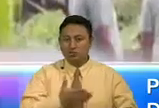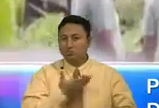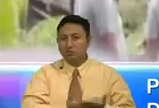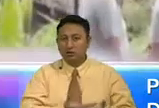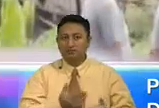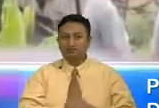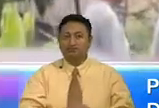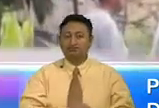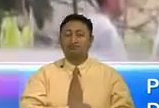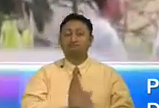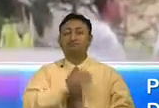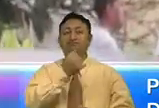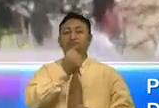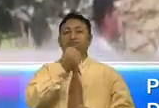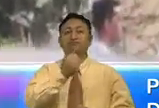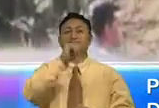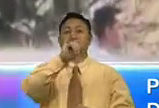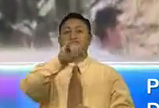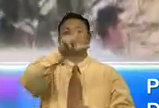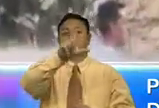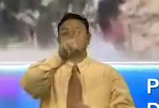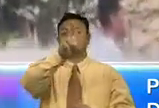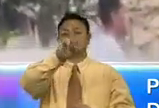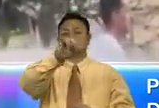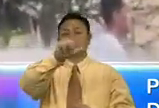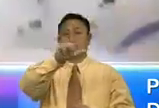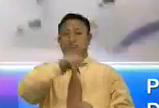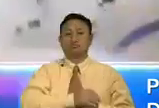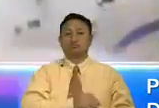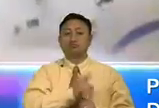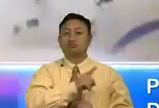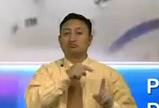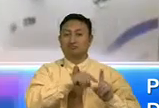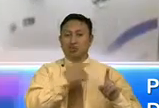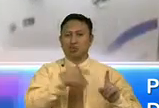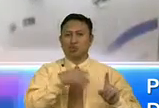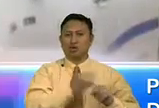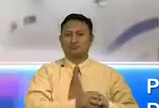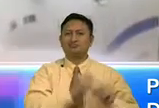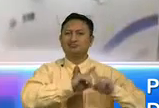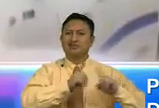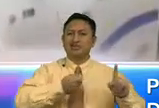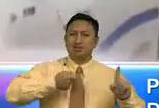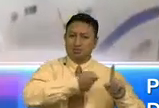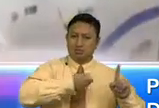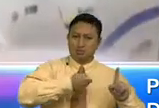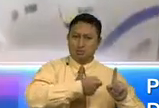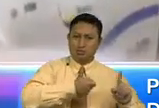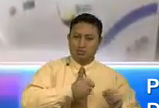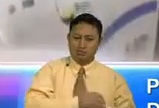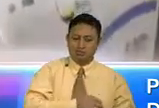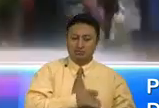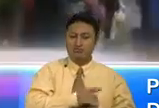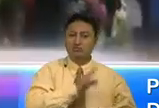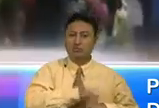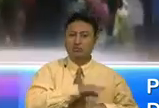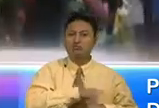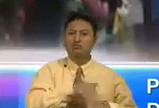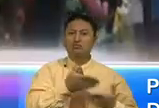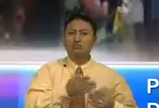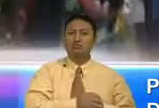víctima es Silvia Patricia Mera Mendieta, quien supuestamente recibió varias puñaladas. El sujeto acusado de este asesinato